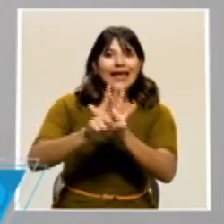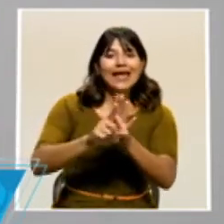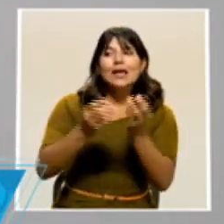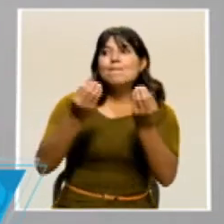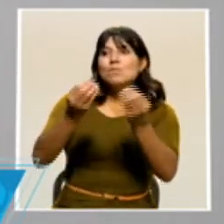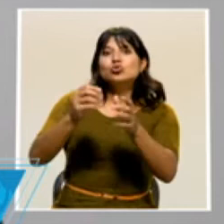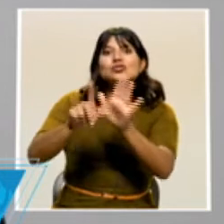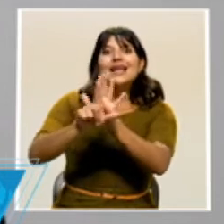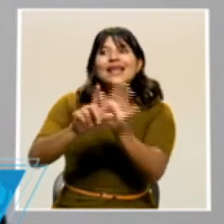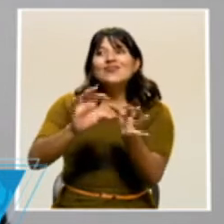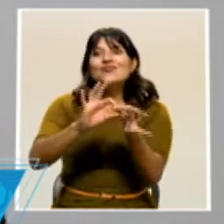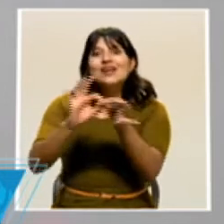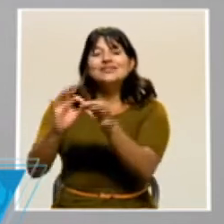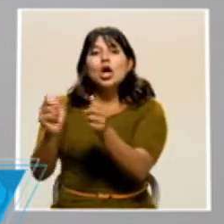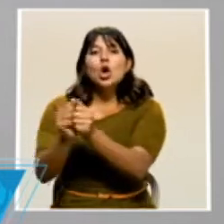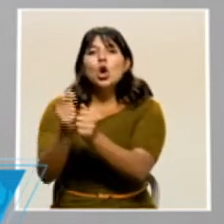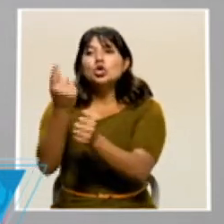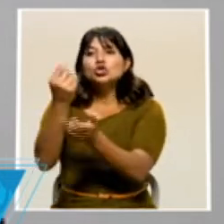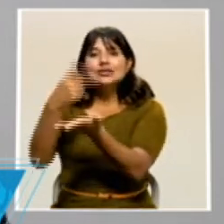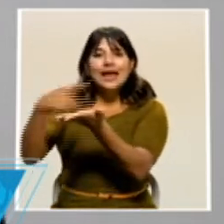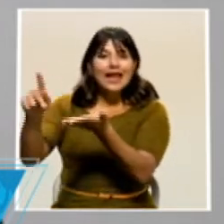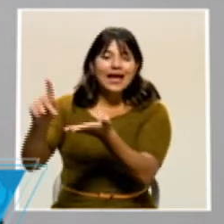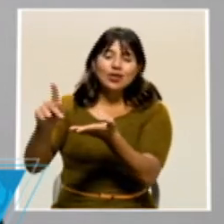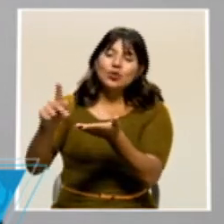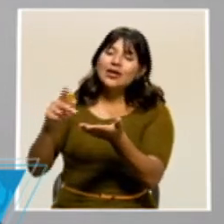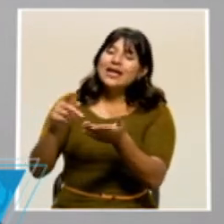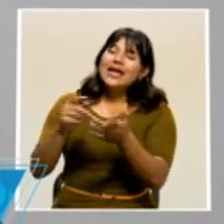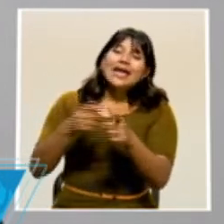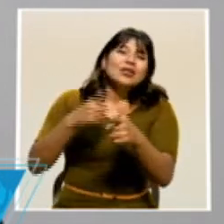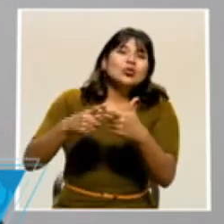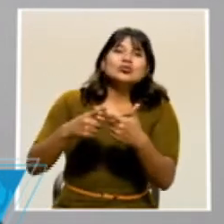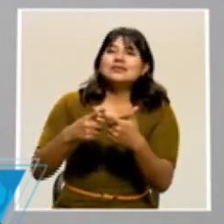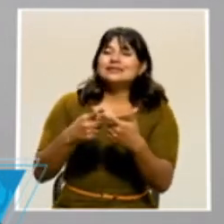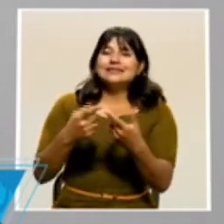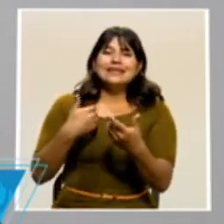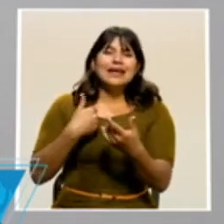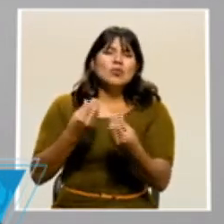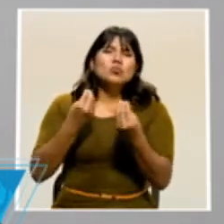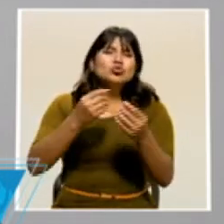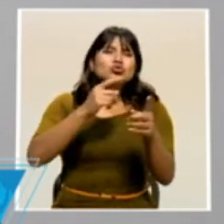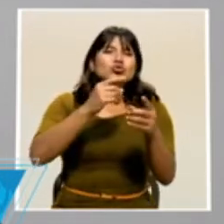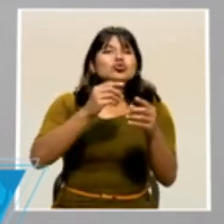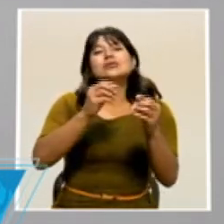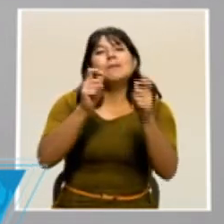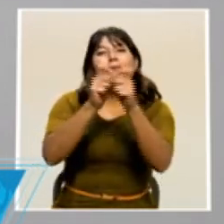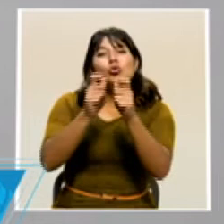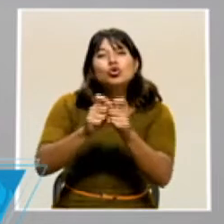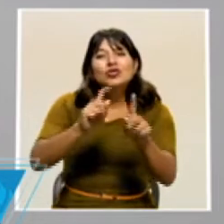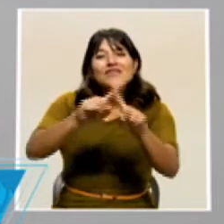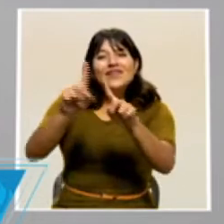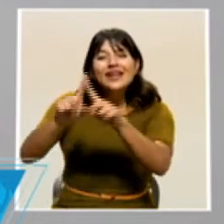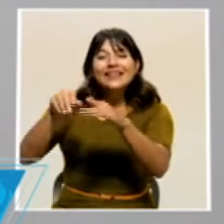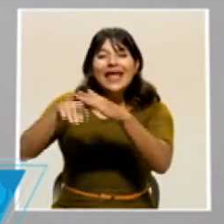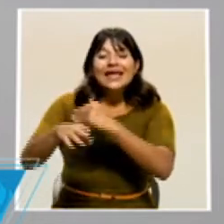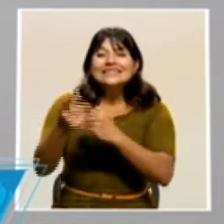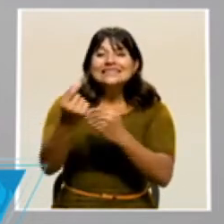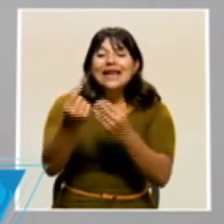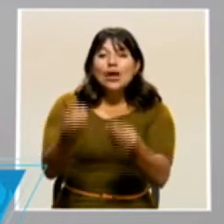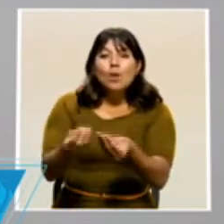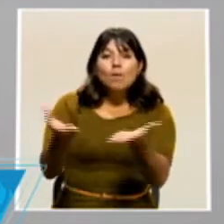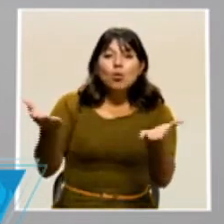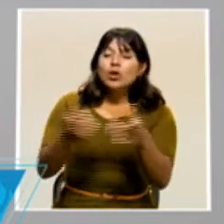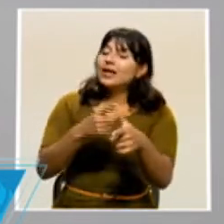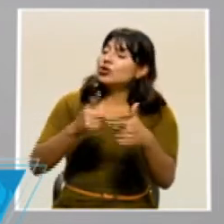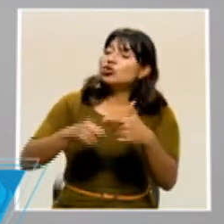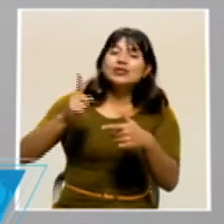diferencias que no deberían de ser. En ese sentido, estamos de acuerdo con que se requiere una ley marco general